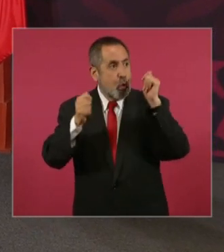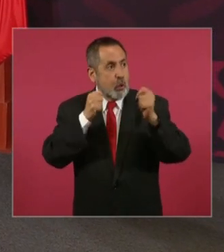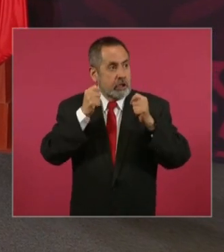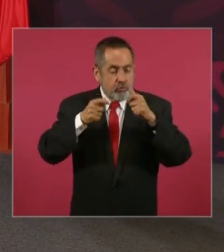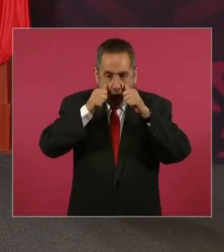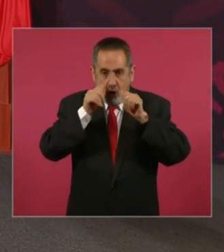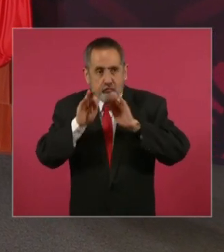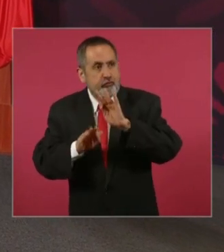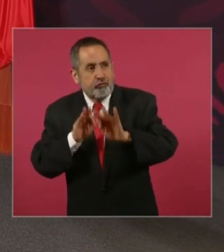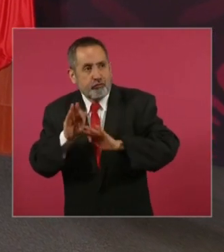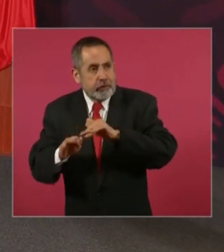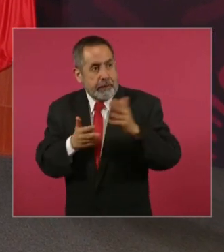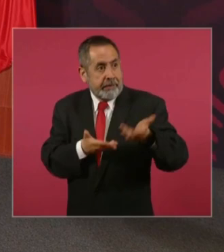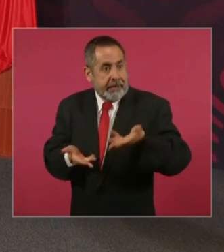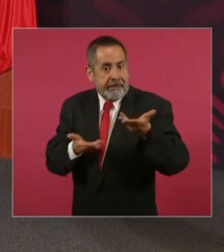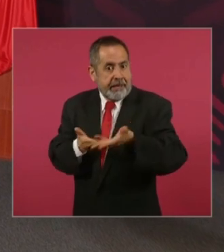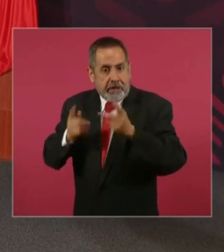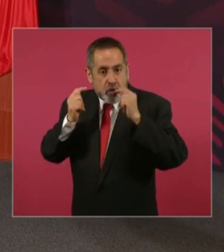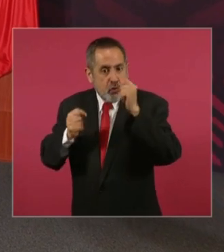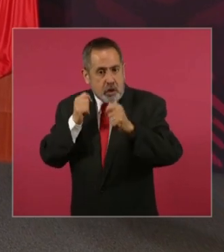que no tienen los recursos naturales